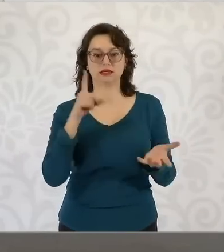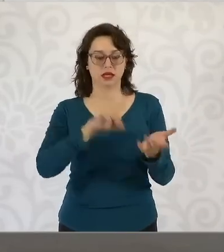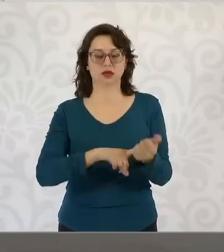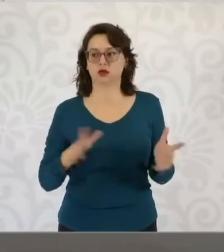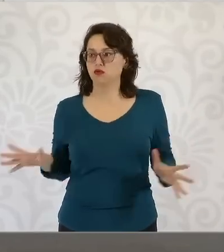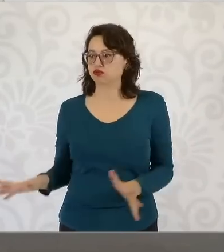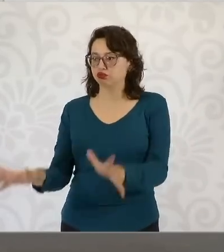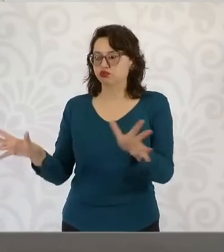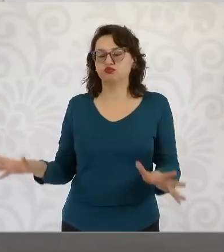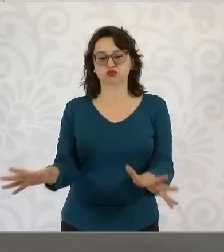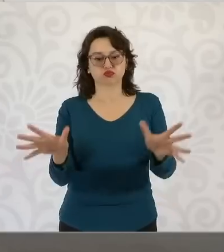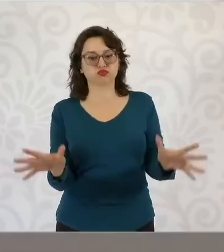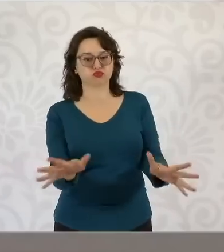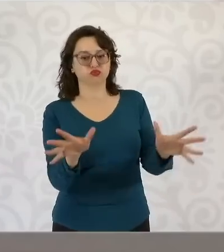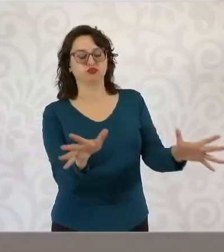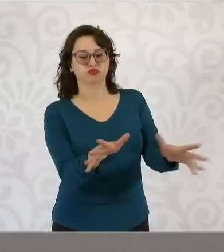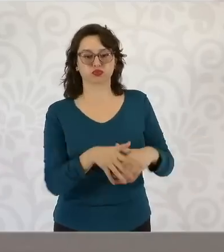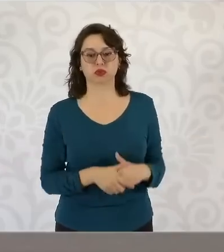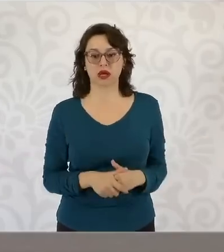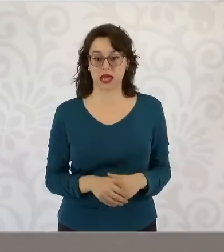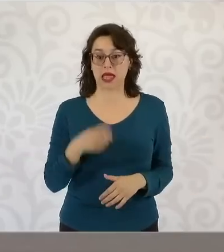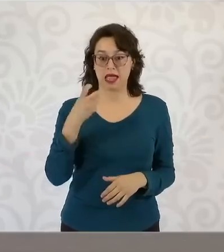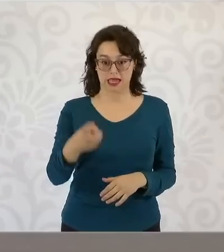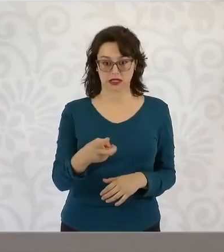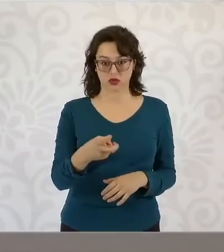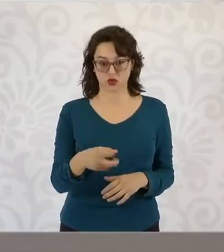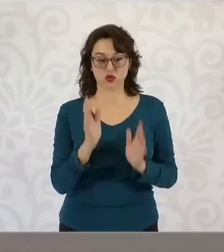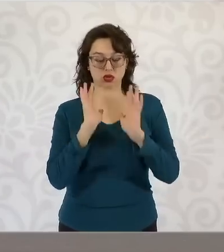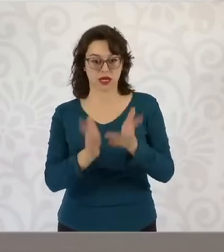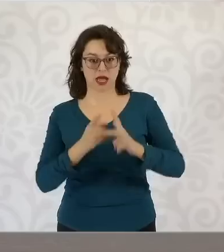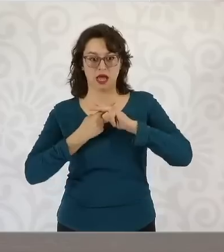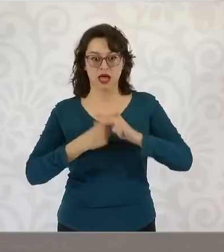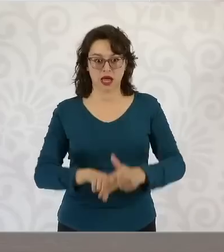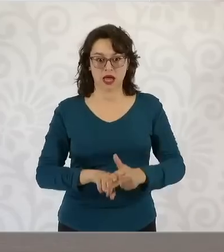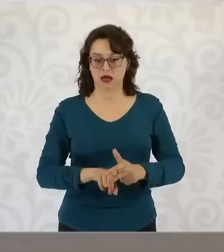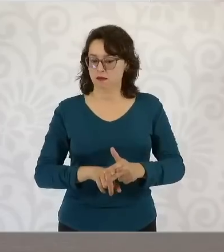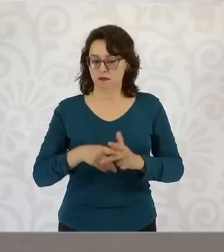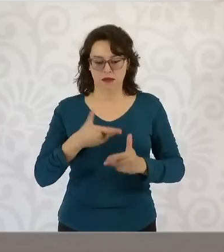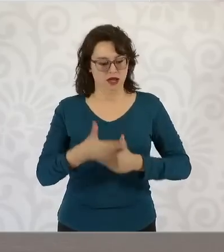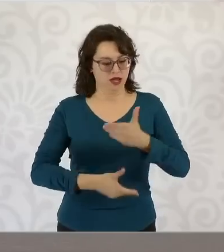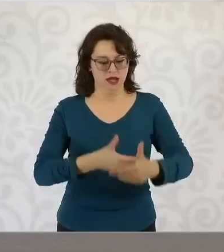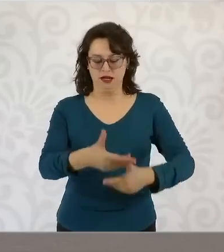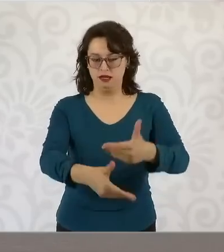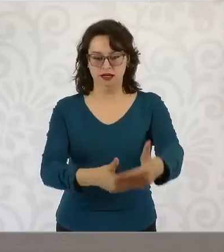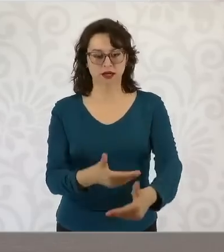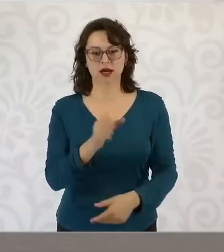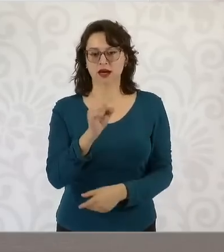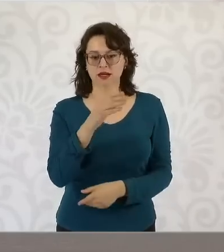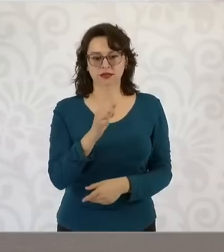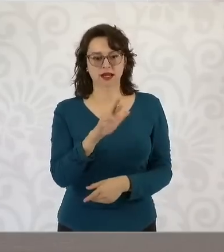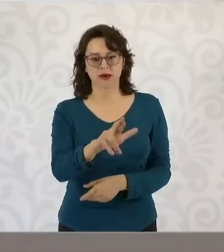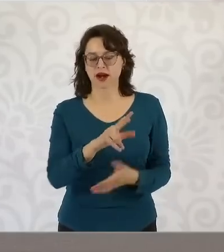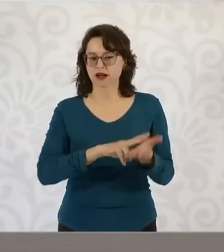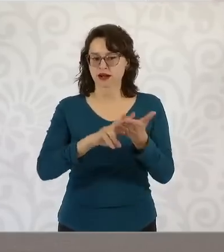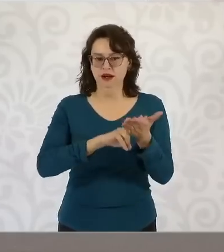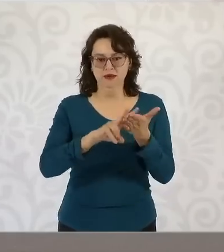repito, los que están en marcha o por licitar, que ya están en proceso a cargo de la Marina, ustedes aquí los